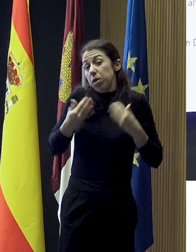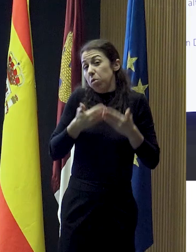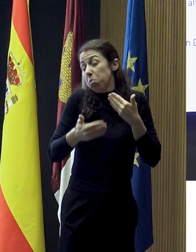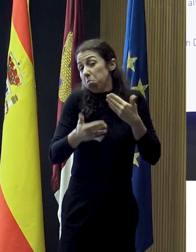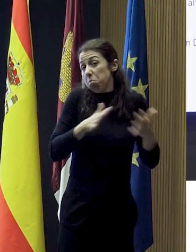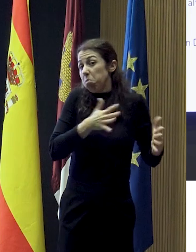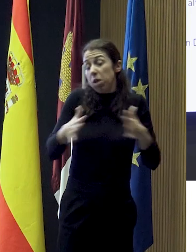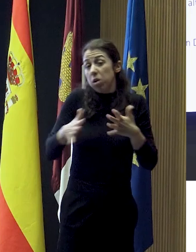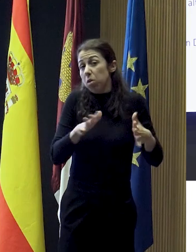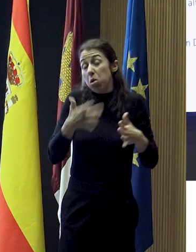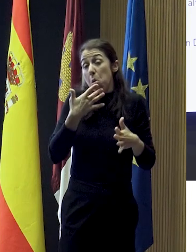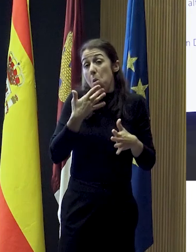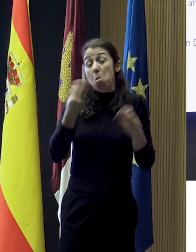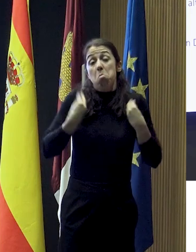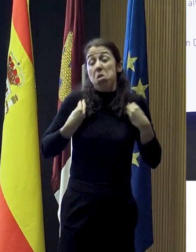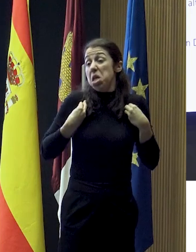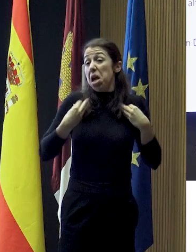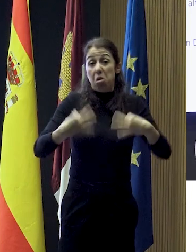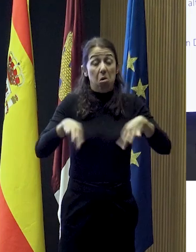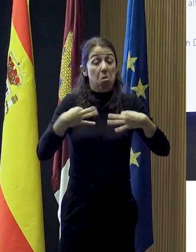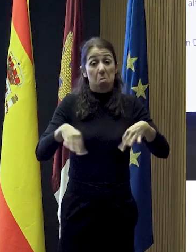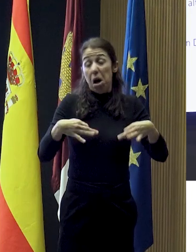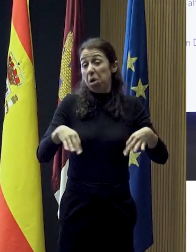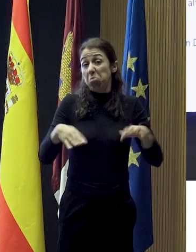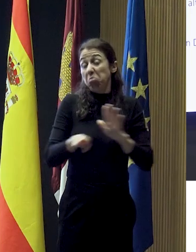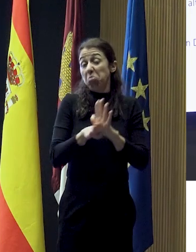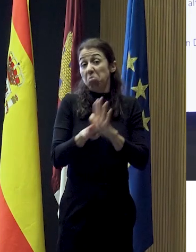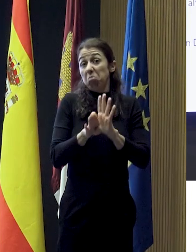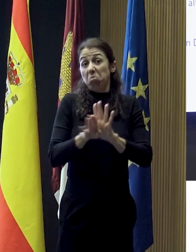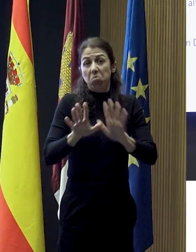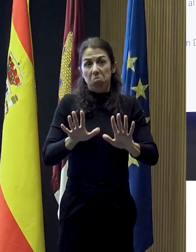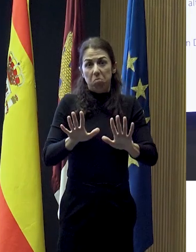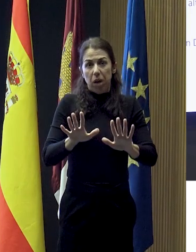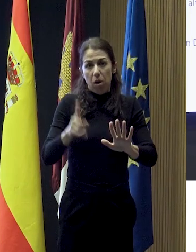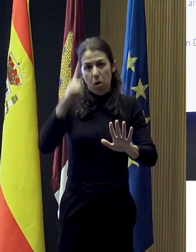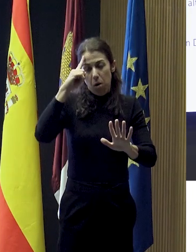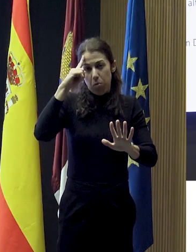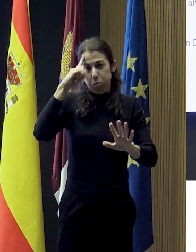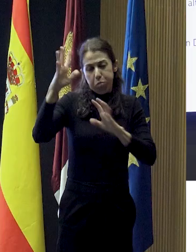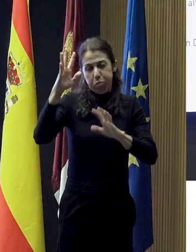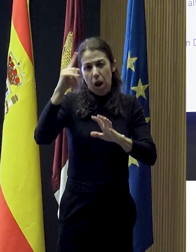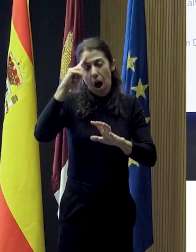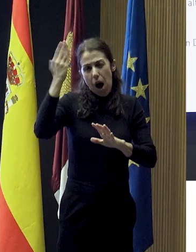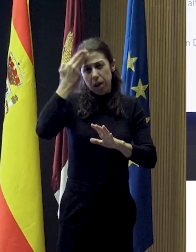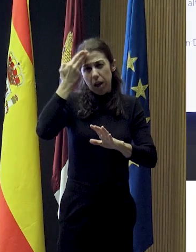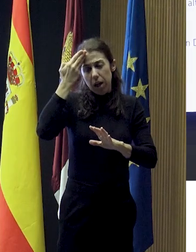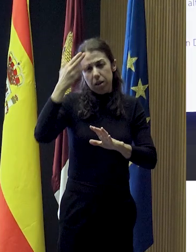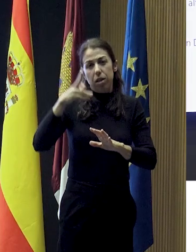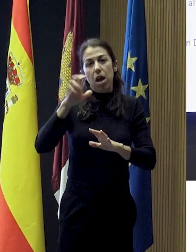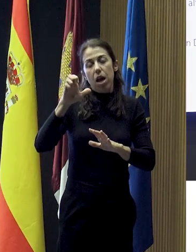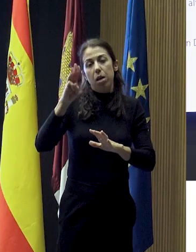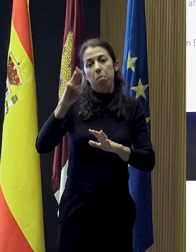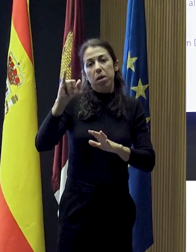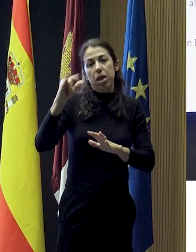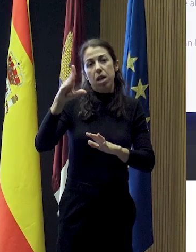más o menos, realizando su vida con normalidad, pero tenía ataques epilépticos y esos ataques epilépticos cada vez eran